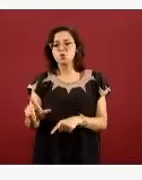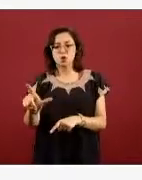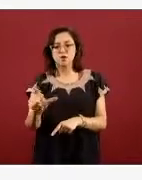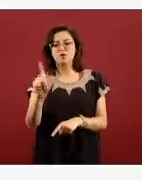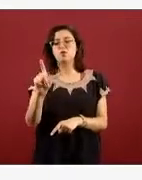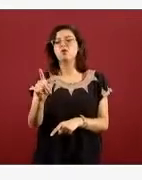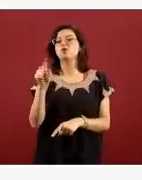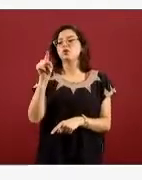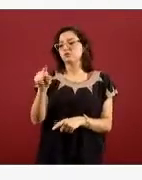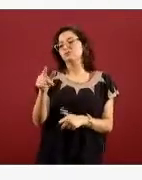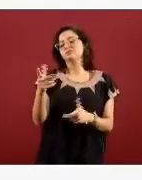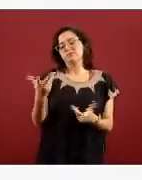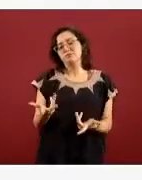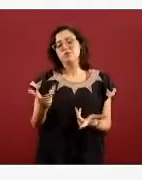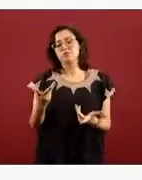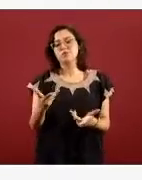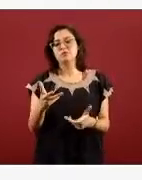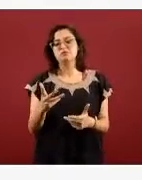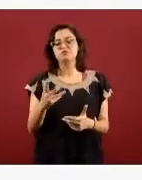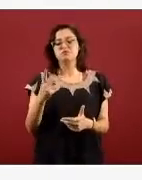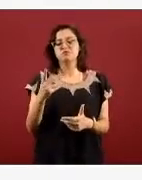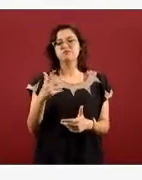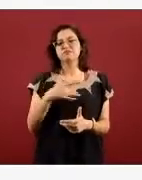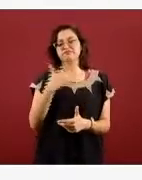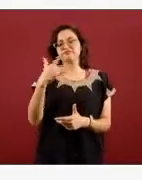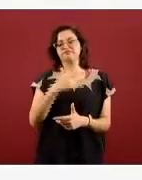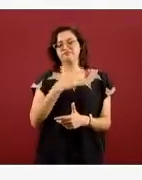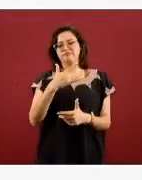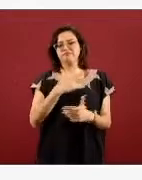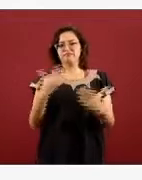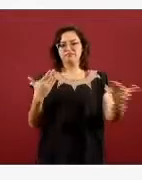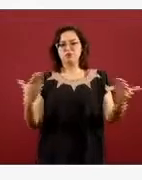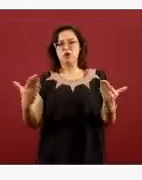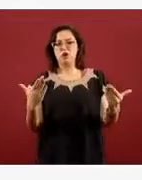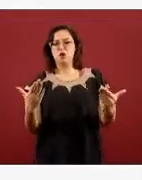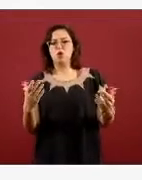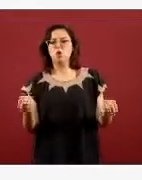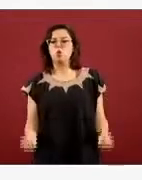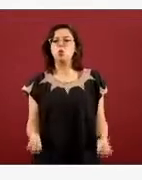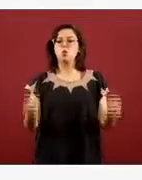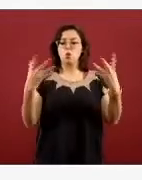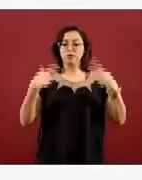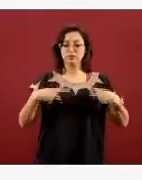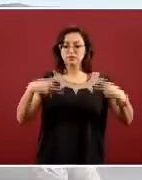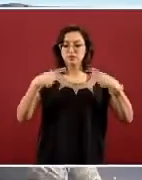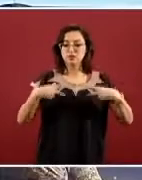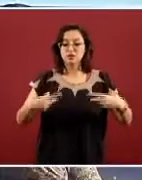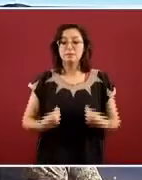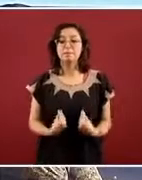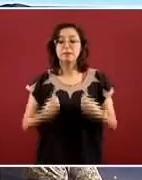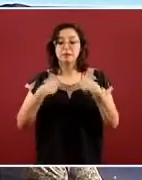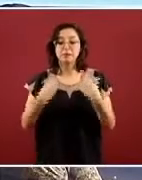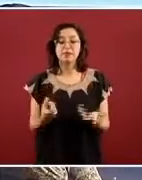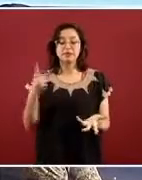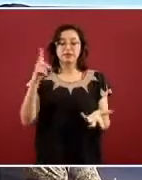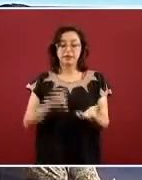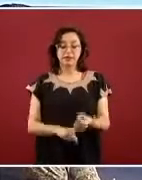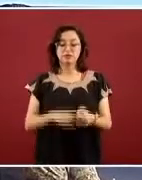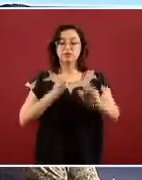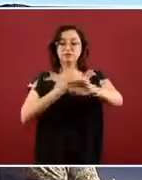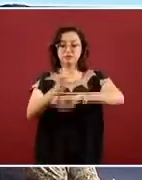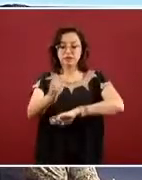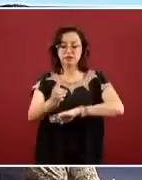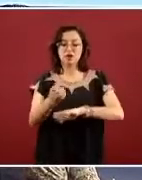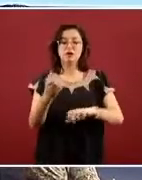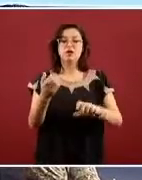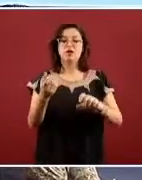tenemos en México. Por eso esto lo tenemos que ver a la luz de esa carga poblacional. Por eso en el siguiente gráfico tenemos la distribución,